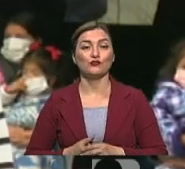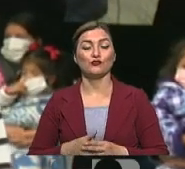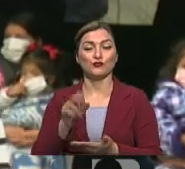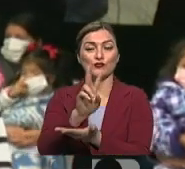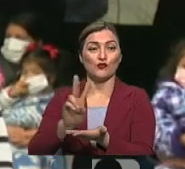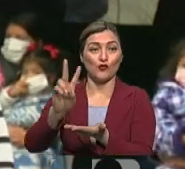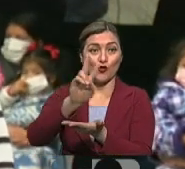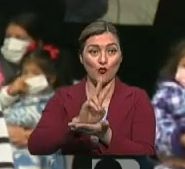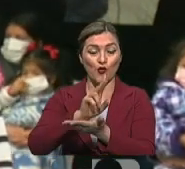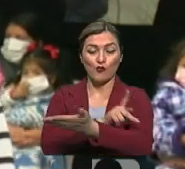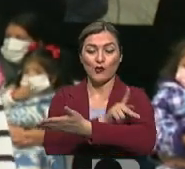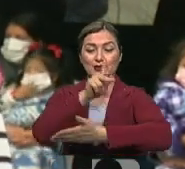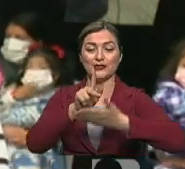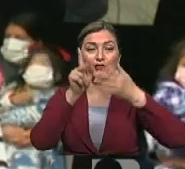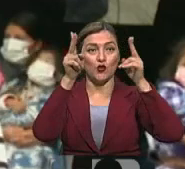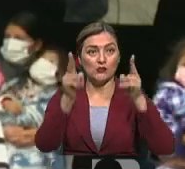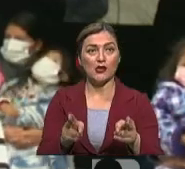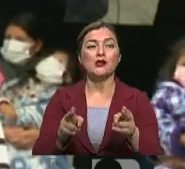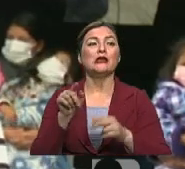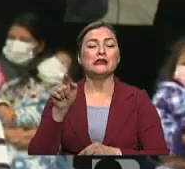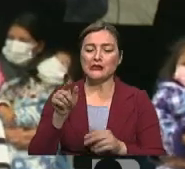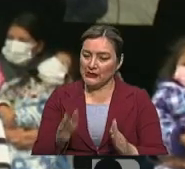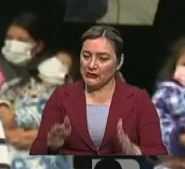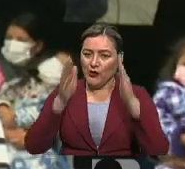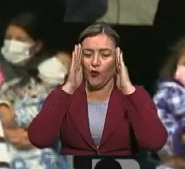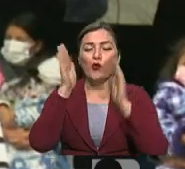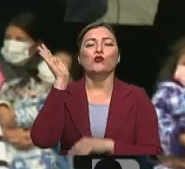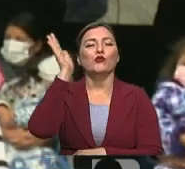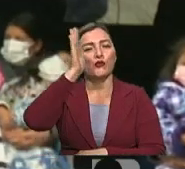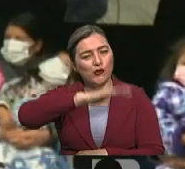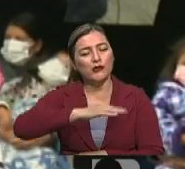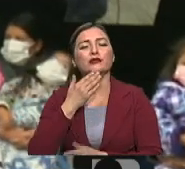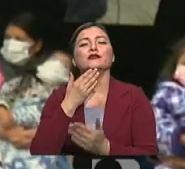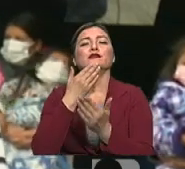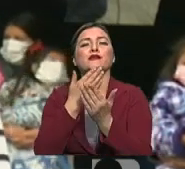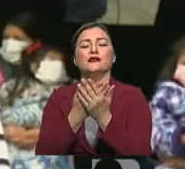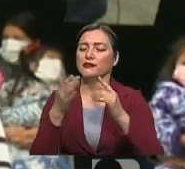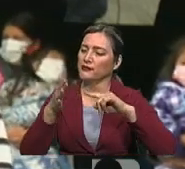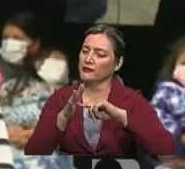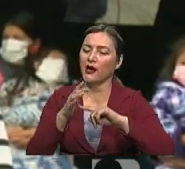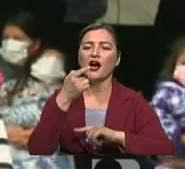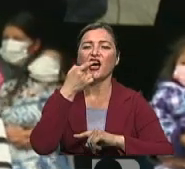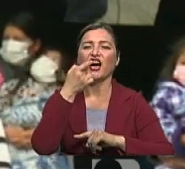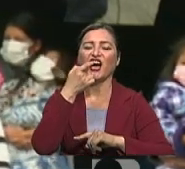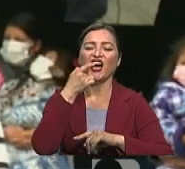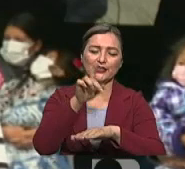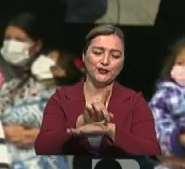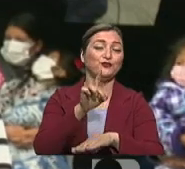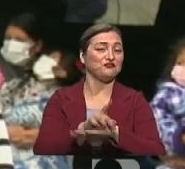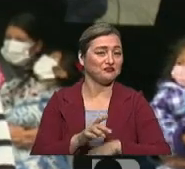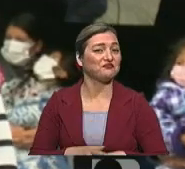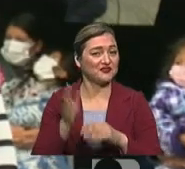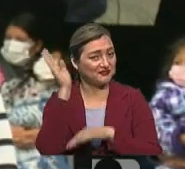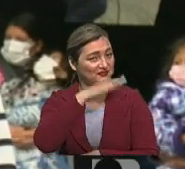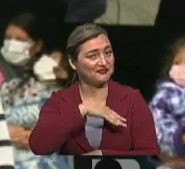Villa Flora, en Pichincha Humana, estarán brindando atención gratuita gracias a una feria odontológica que se realizará